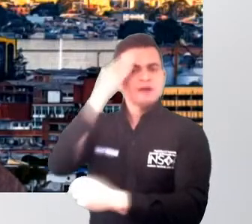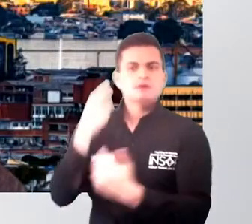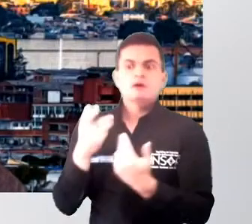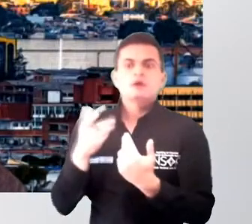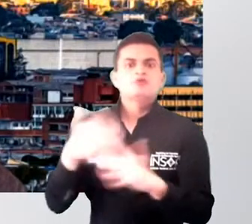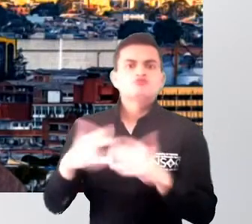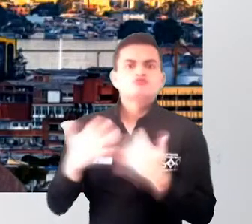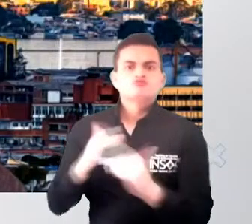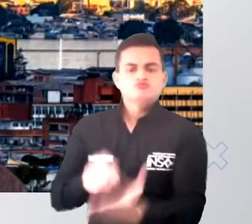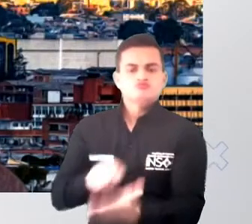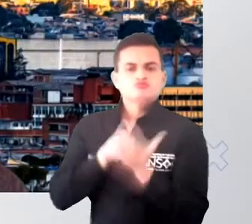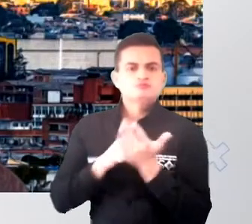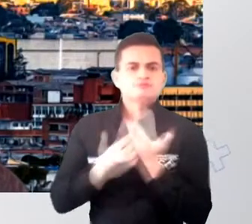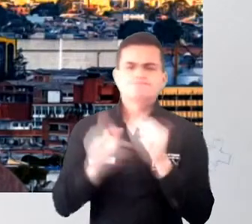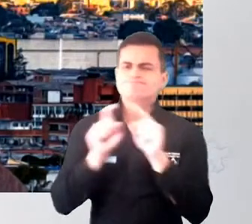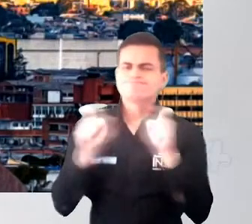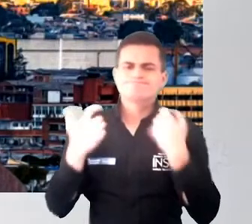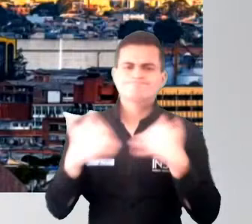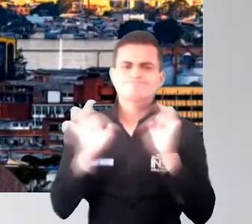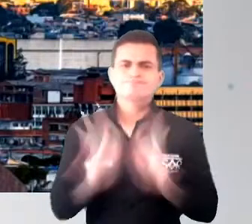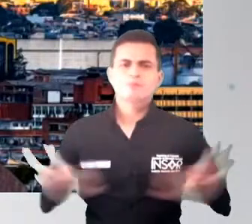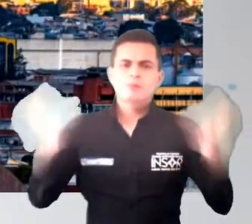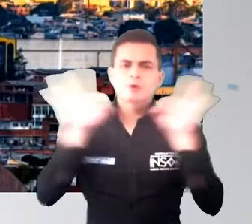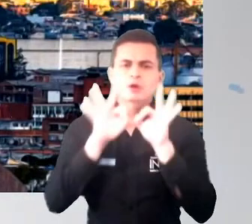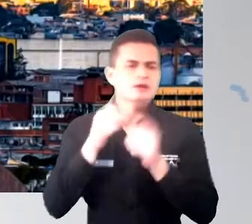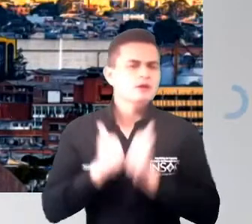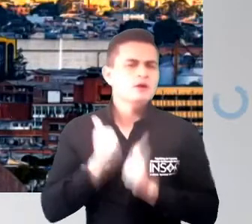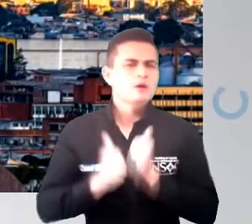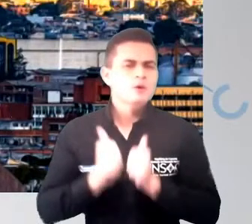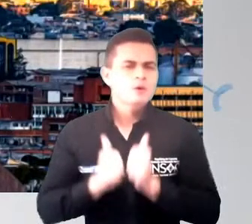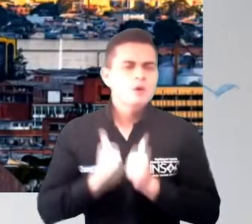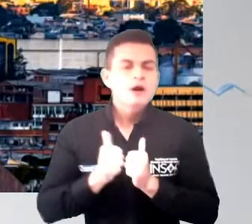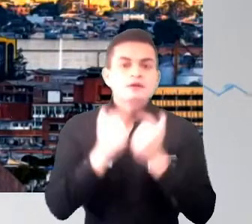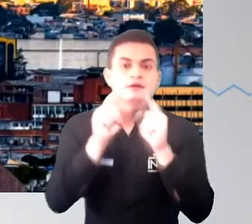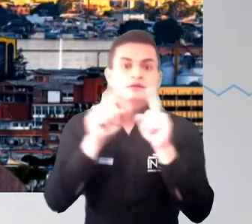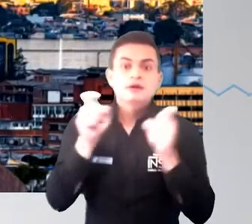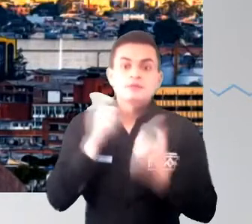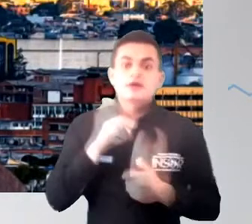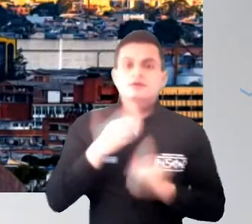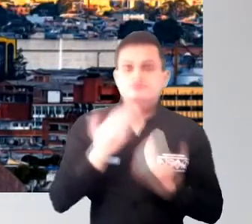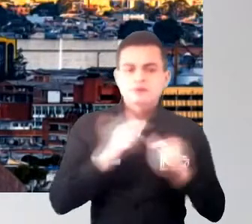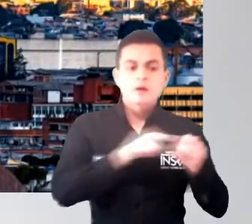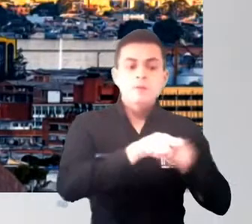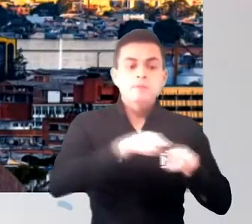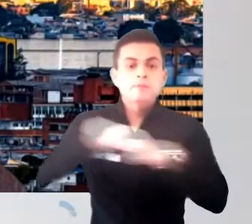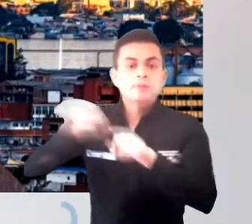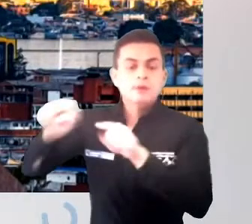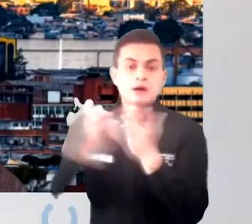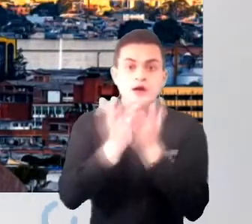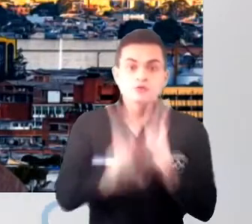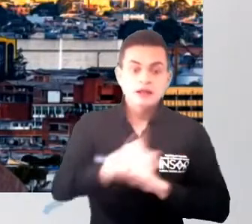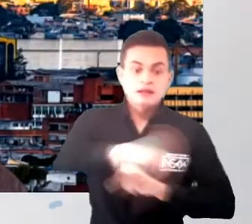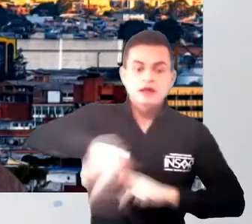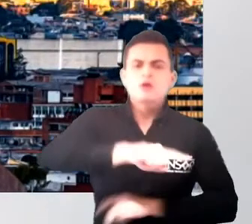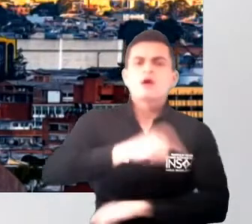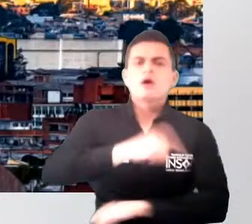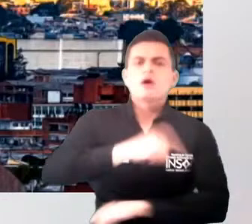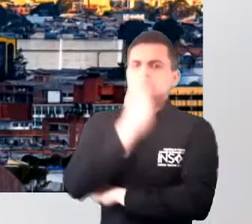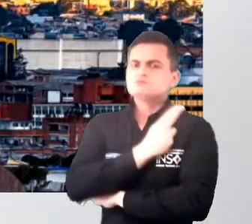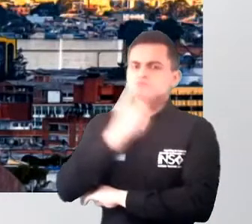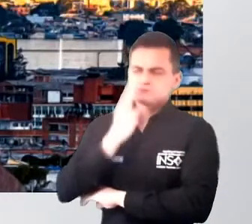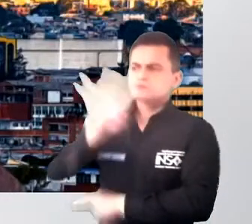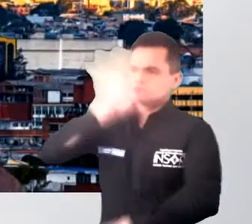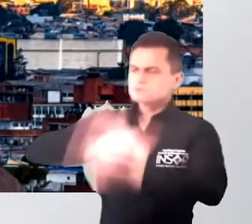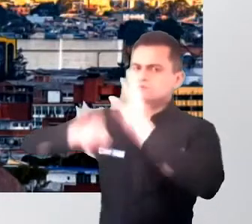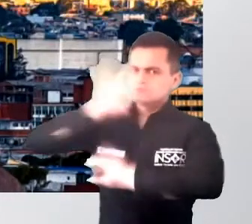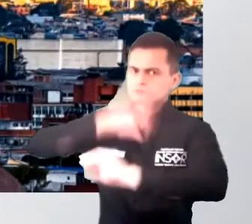tema importantísimo, como es el de cómo lograr que el alumno se comprometa en los procesos de aprendizaje, en una era